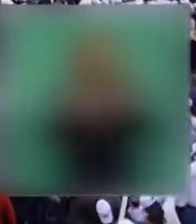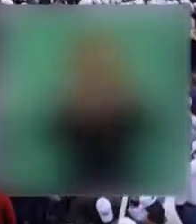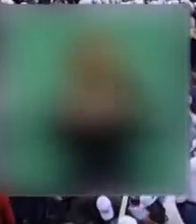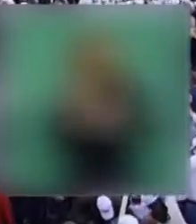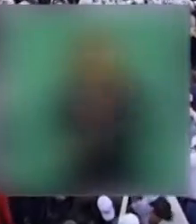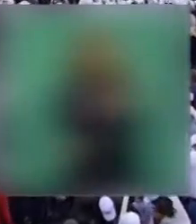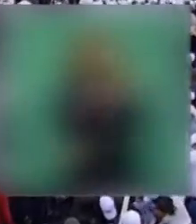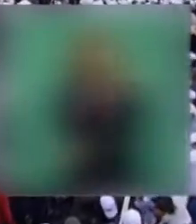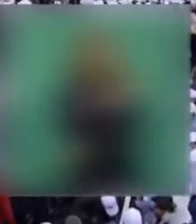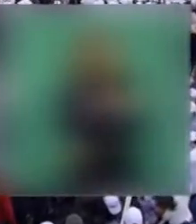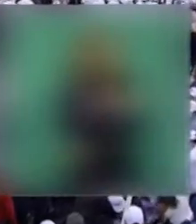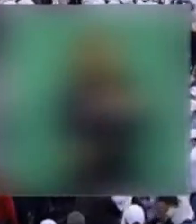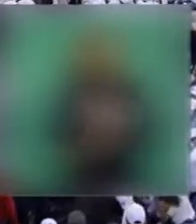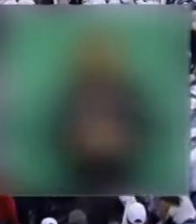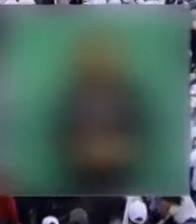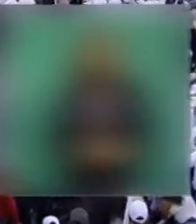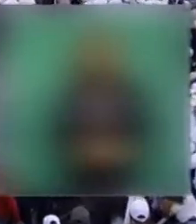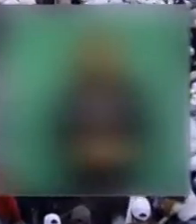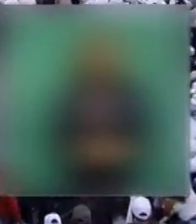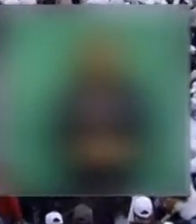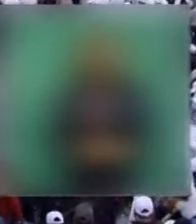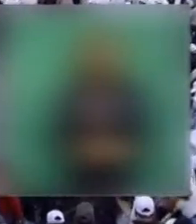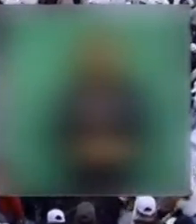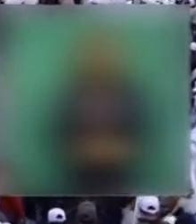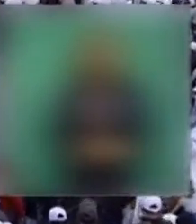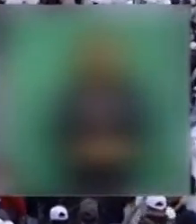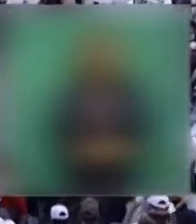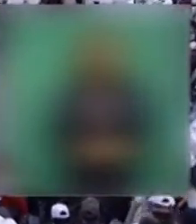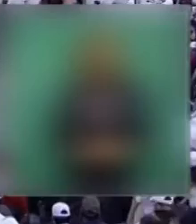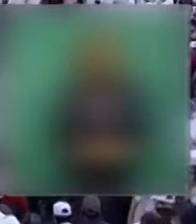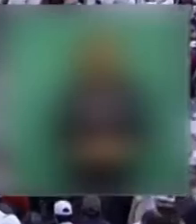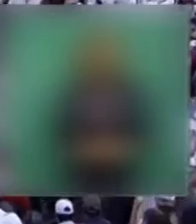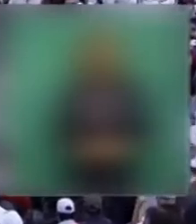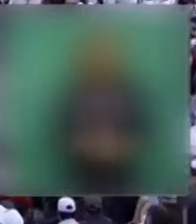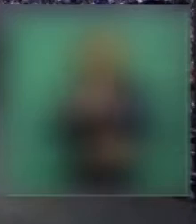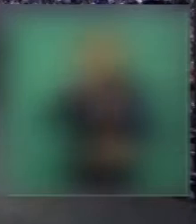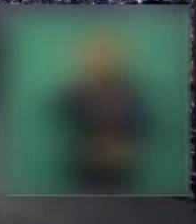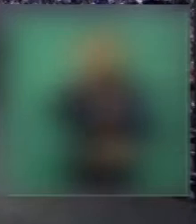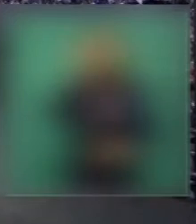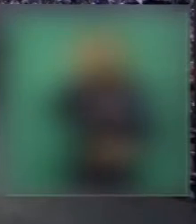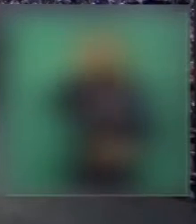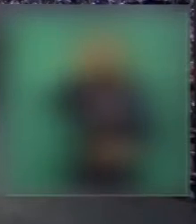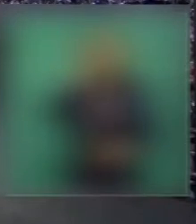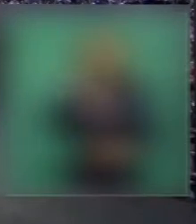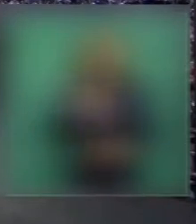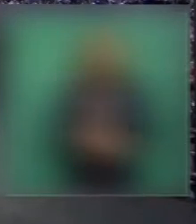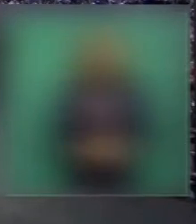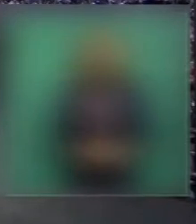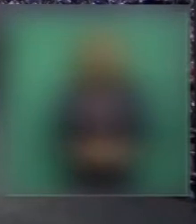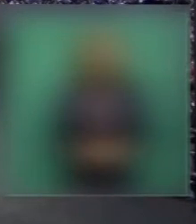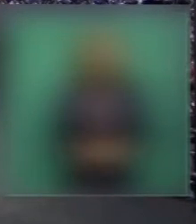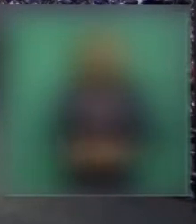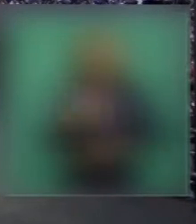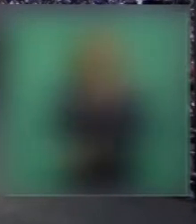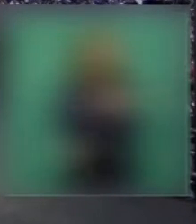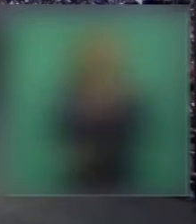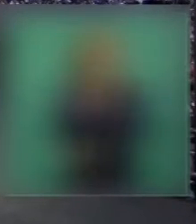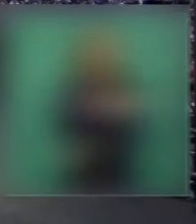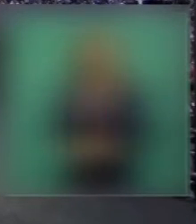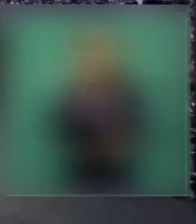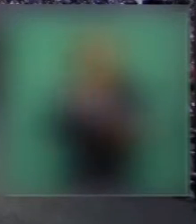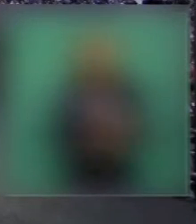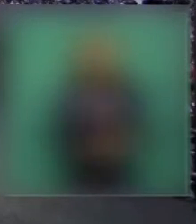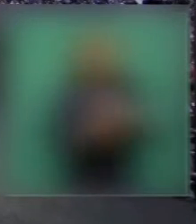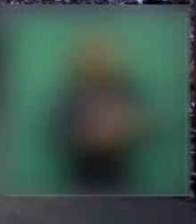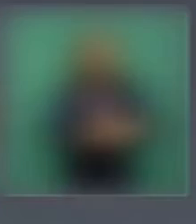El presidente de México aseguró que con la reforma eléctrica se recuperará el equilibrio perdido con la política energética neoliberal y anunció que México